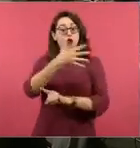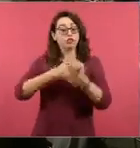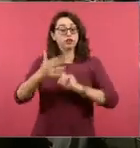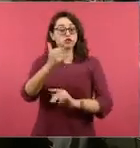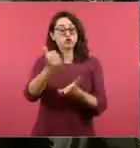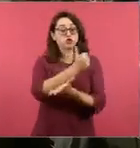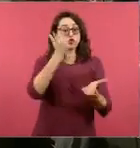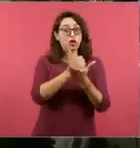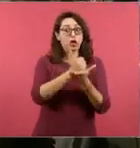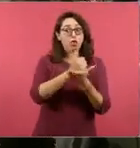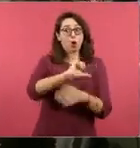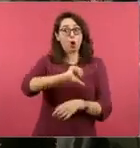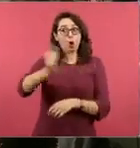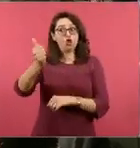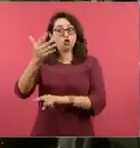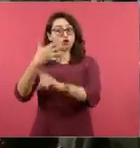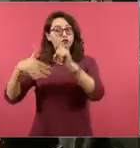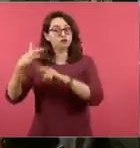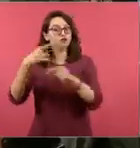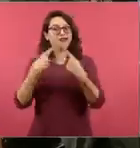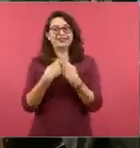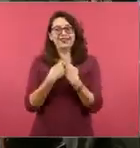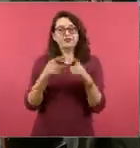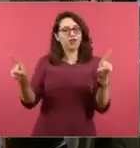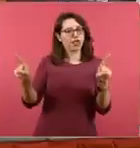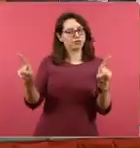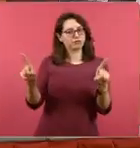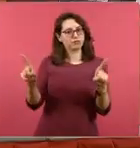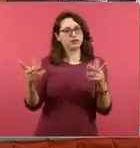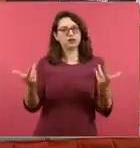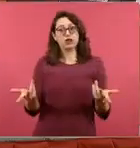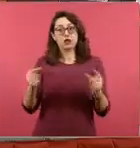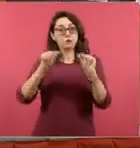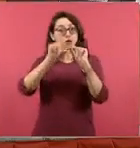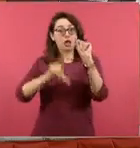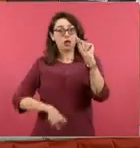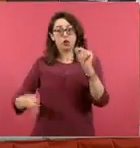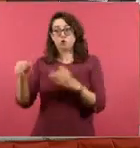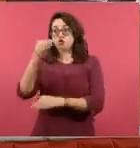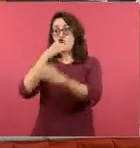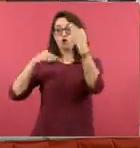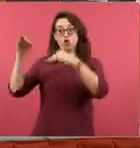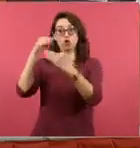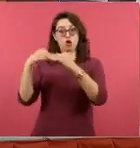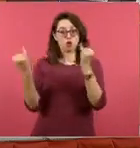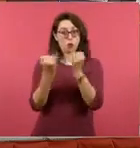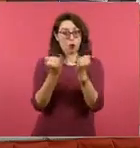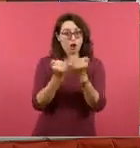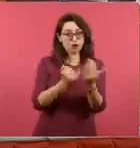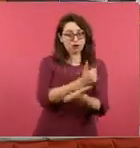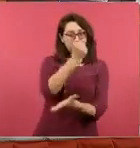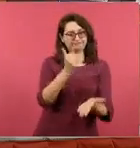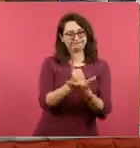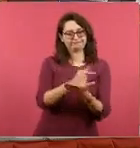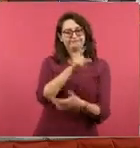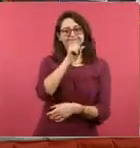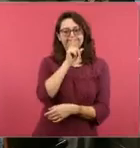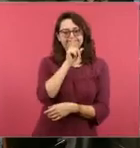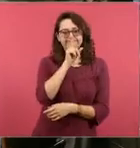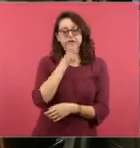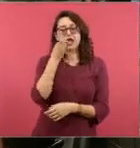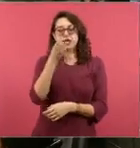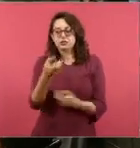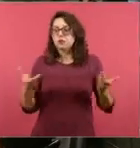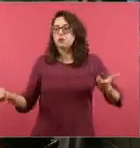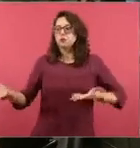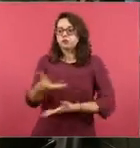estudiantes a transformar su entorno. Y estos proyectos solamente son un punto de partida para el intercambio de saberes y el encuentro de otro.